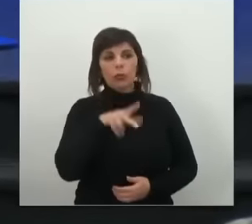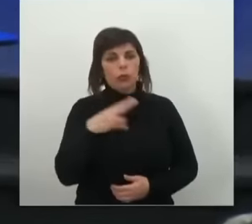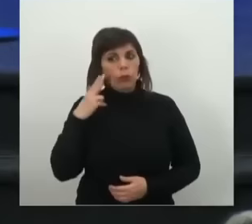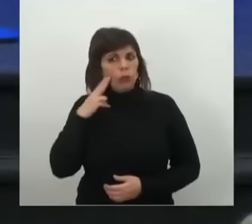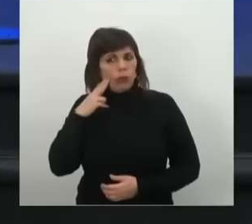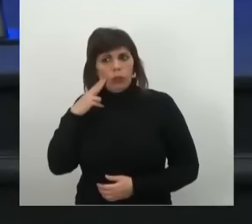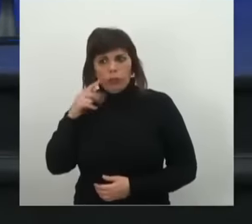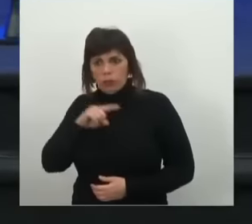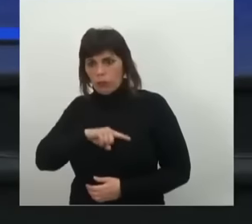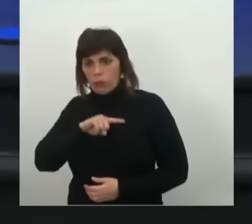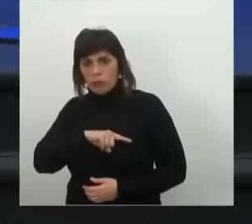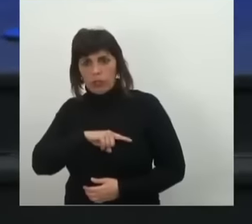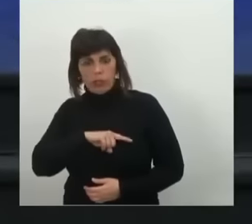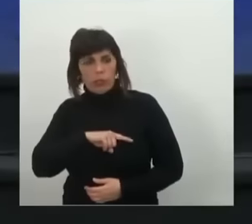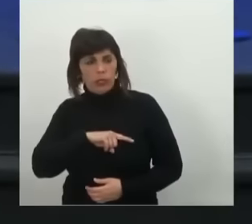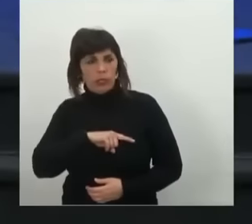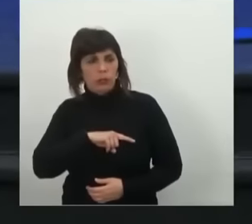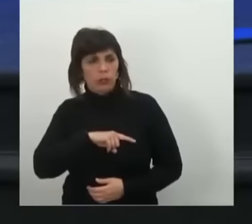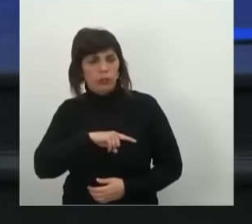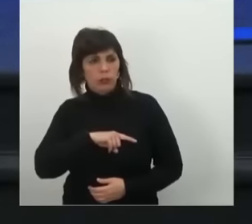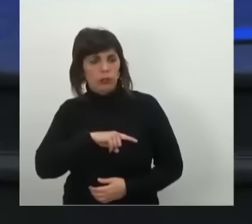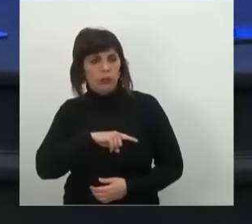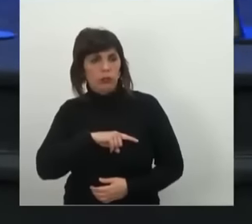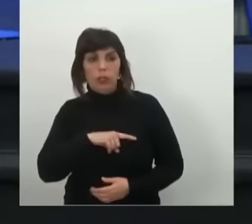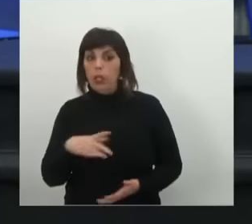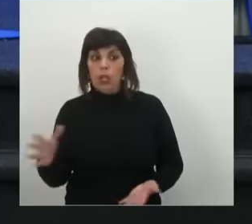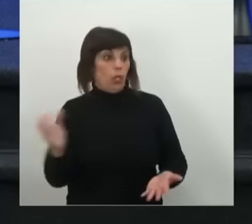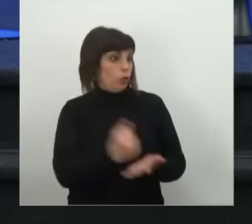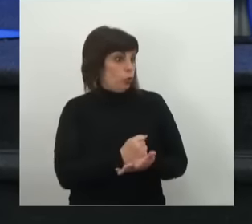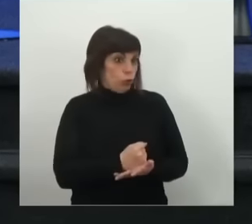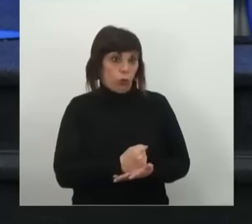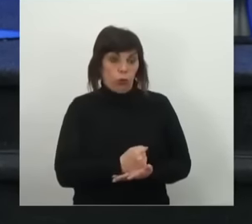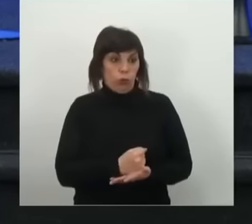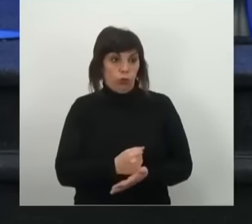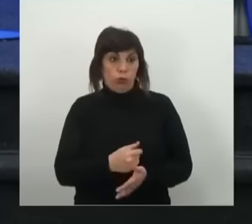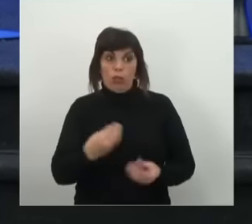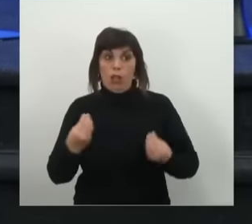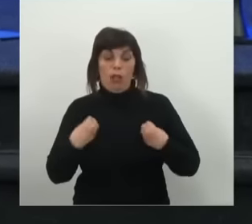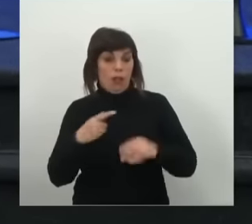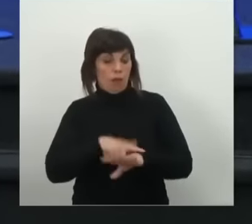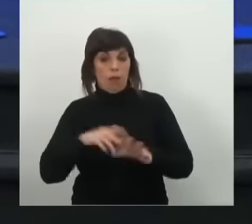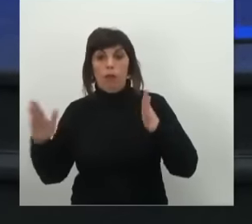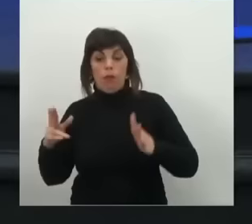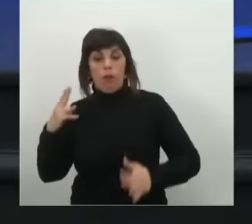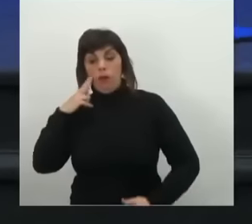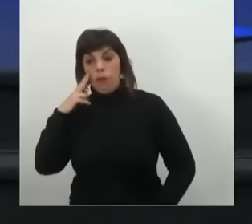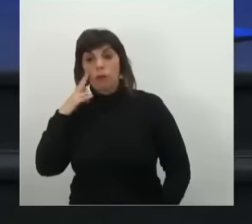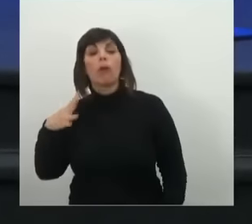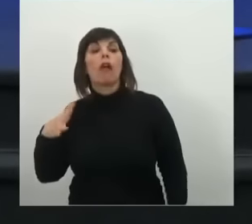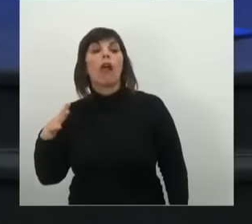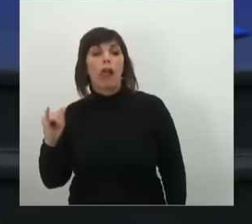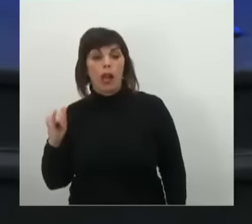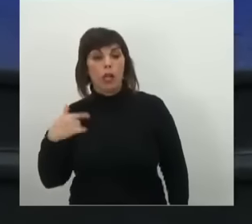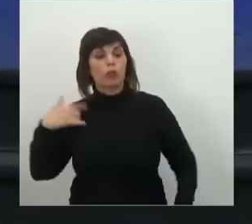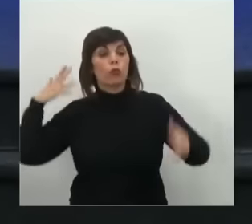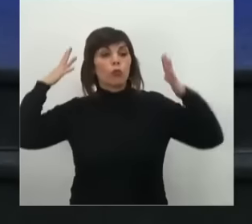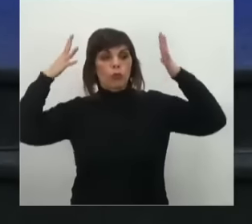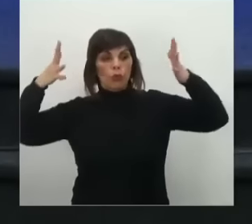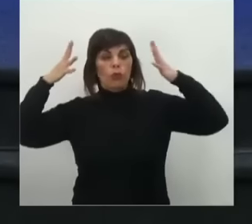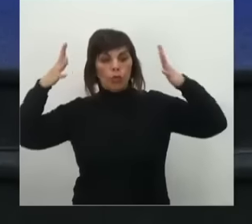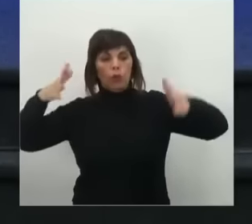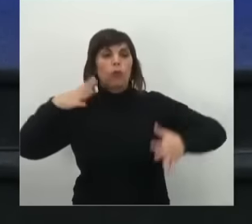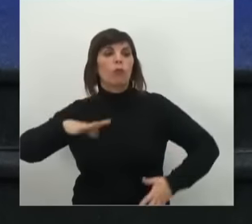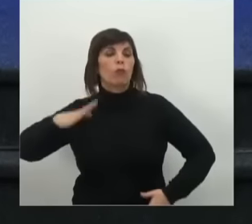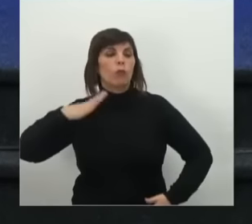y toda nuestra vida en nuestra vida todos nosotros sentimos en algún momento temor un consejo por favor